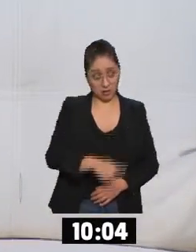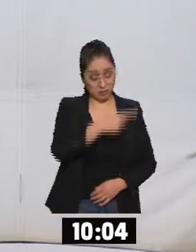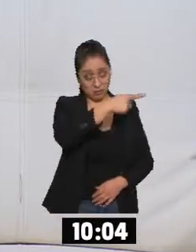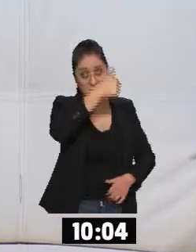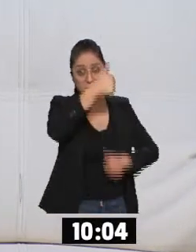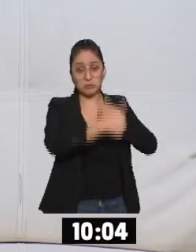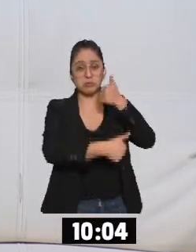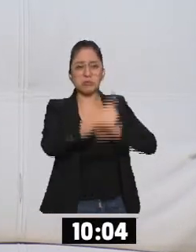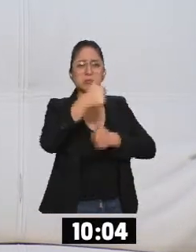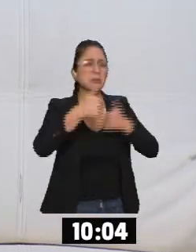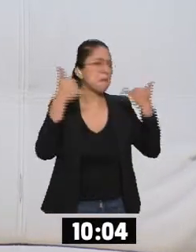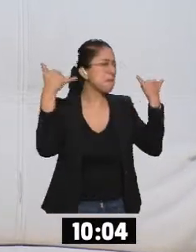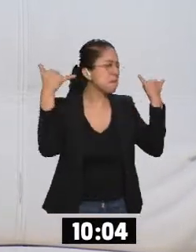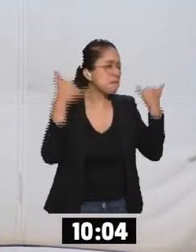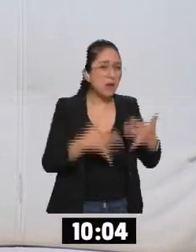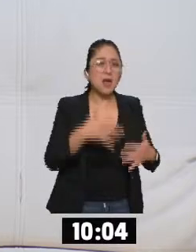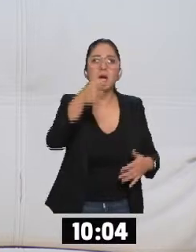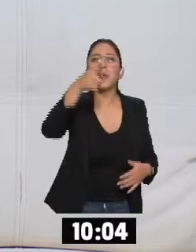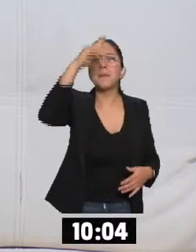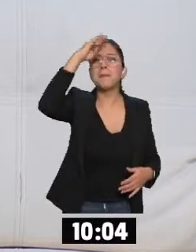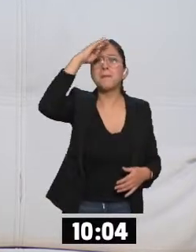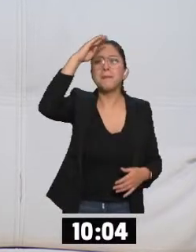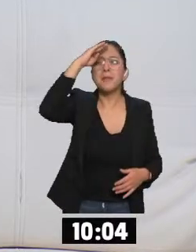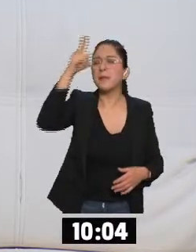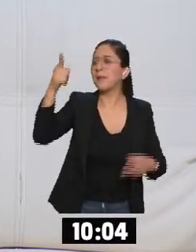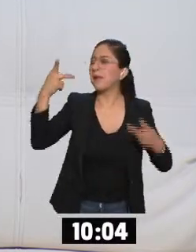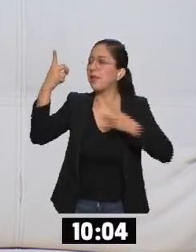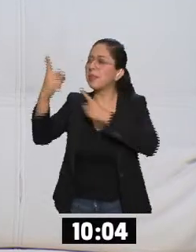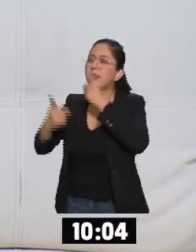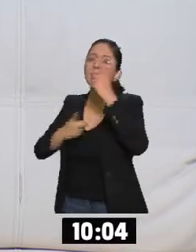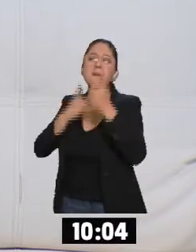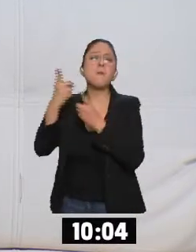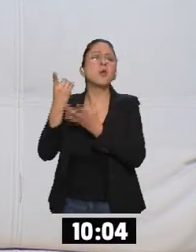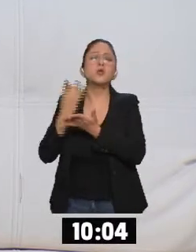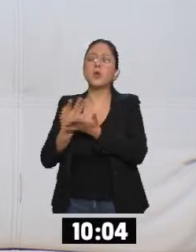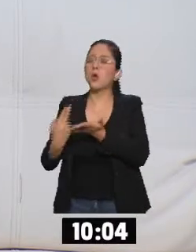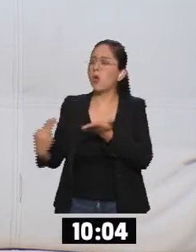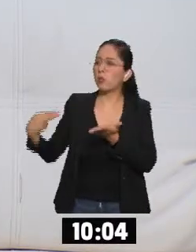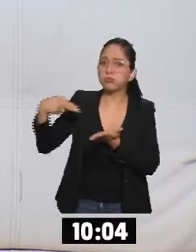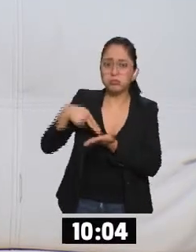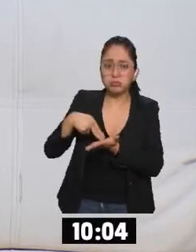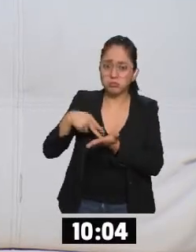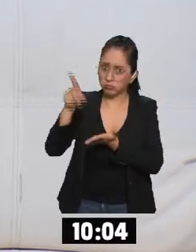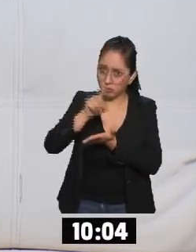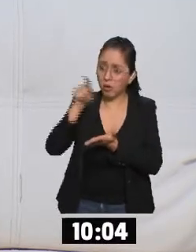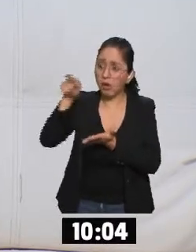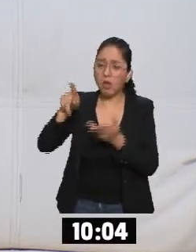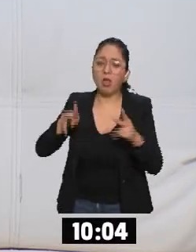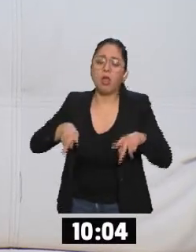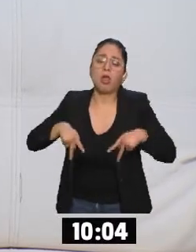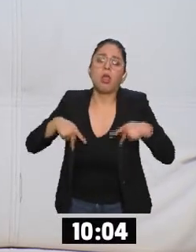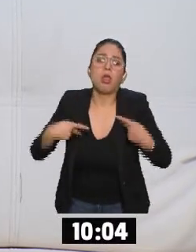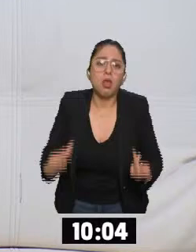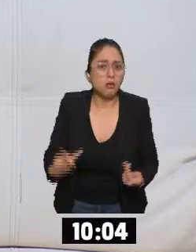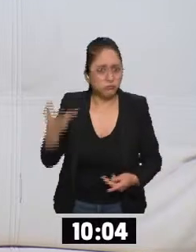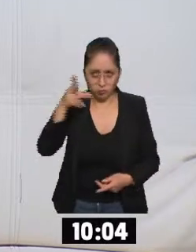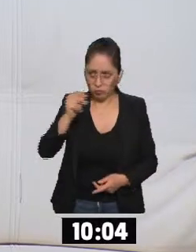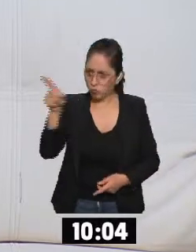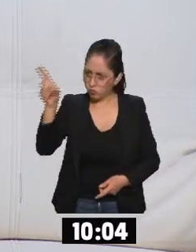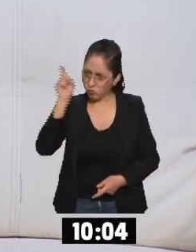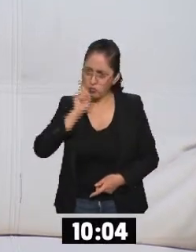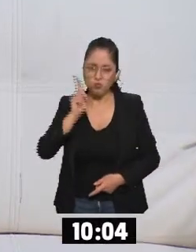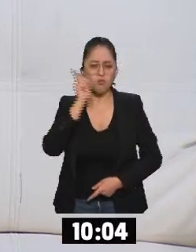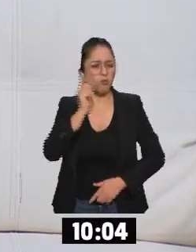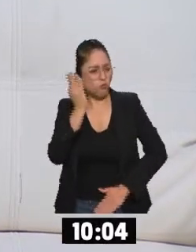que los atletas no nada más se desempeñen como atletas, sino que no flaqueen en ningún momento, sean hombres maravilla, mujeres